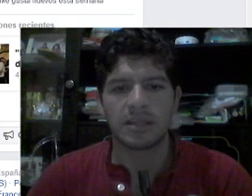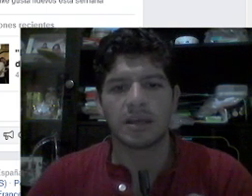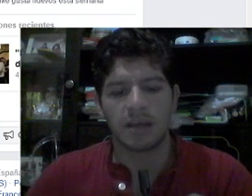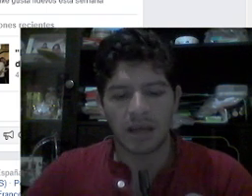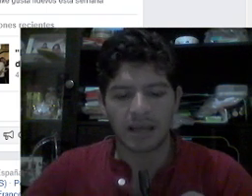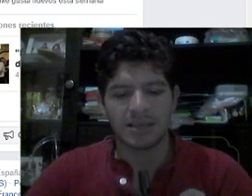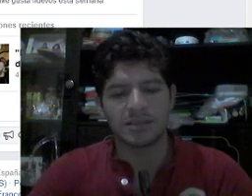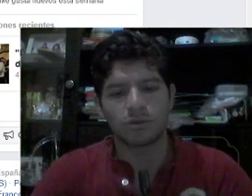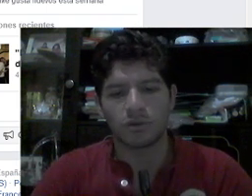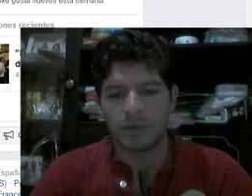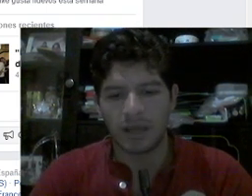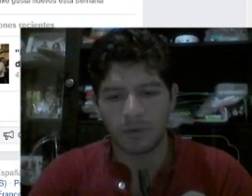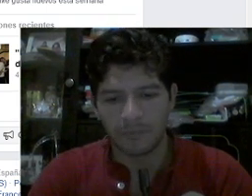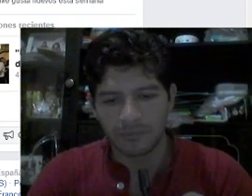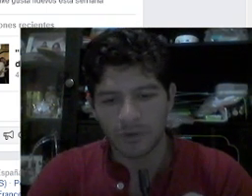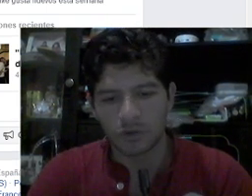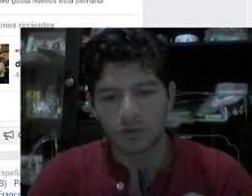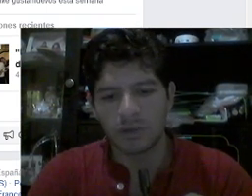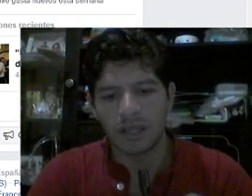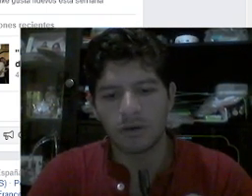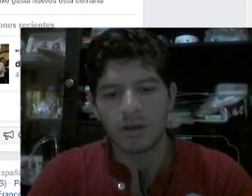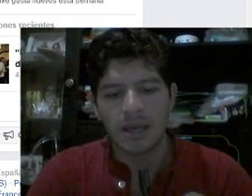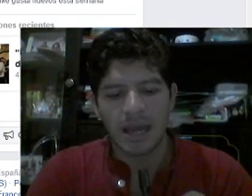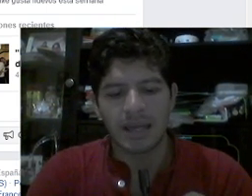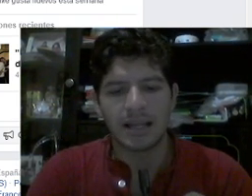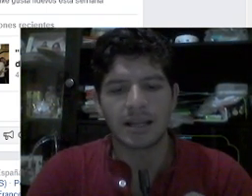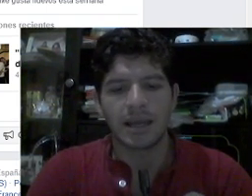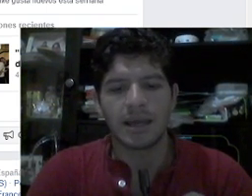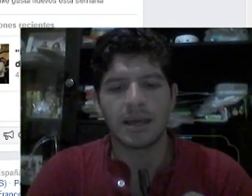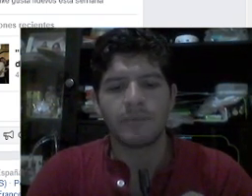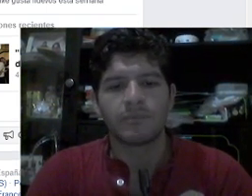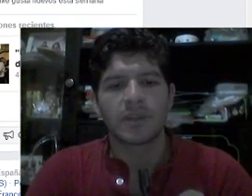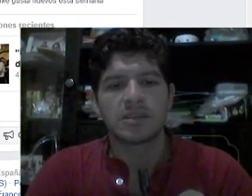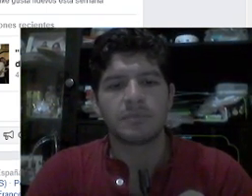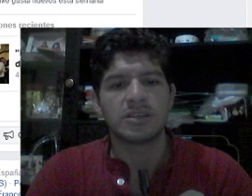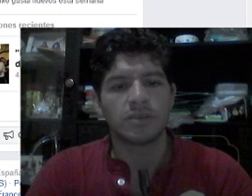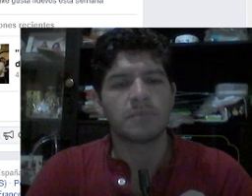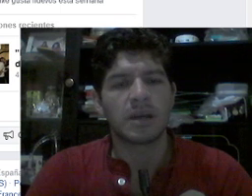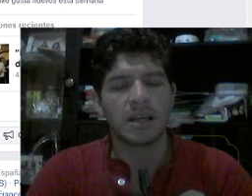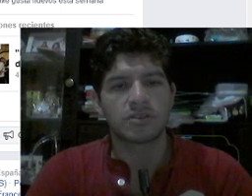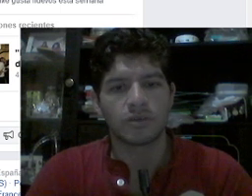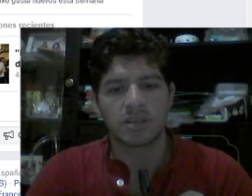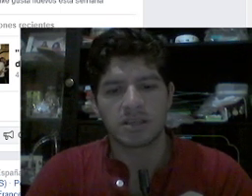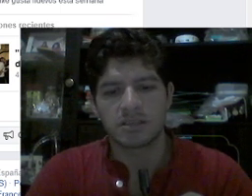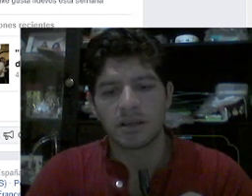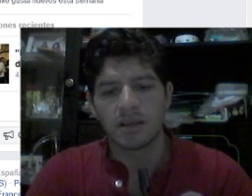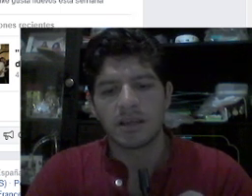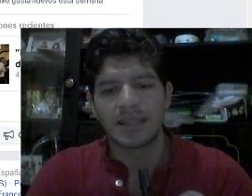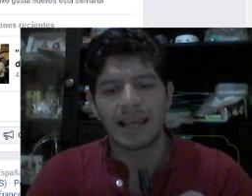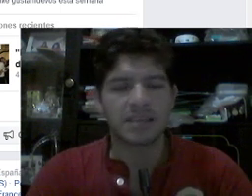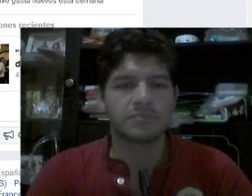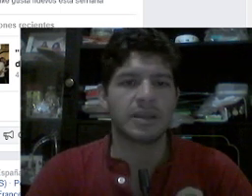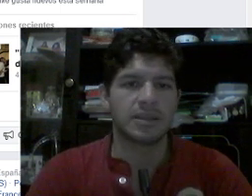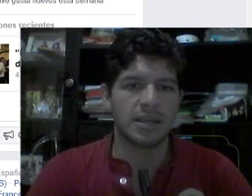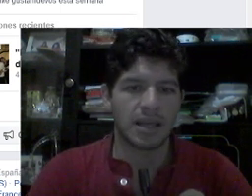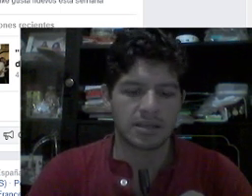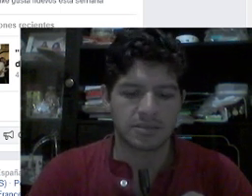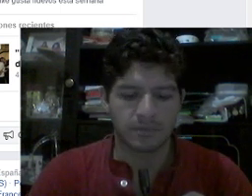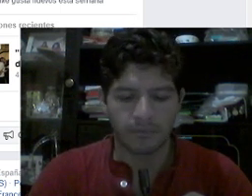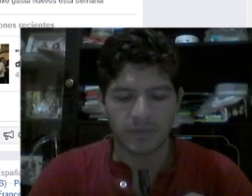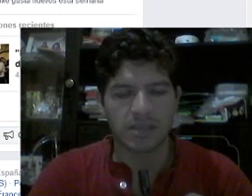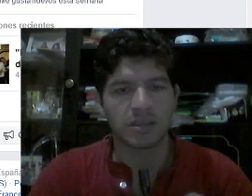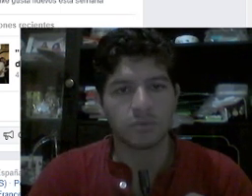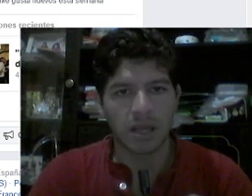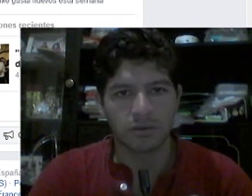2020 aquí está otro vídeo otro vídeo en el que se mencionan varias cosas de las mentiras